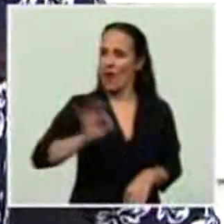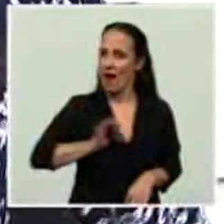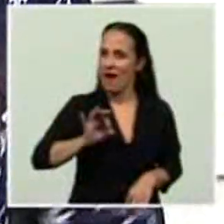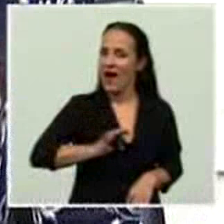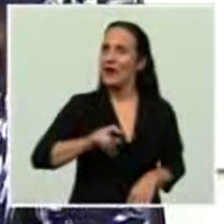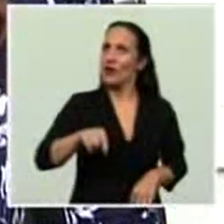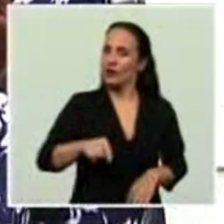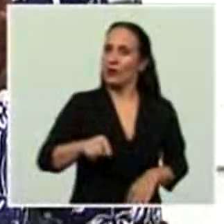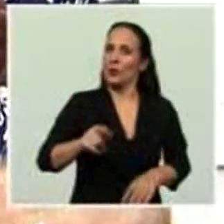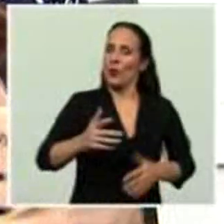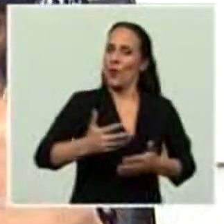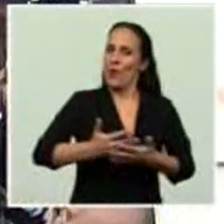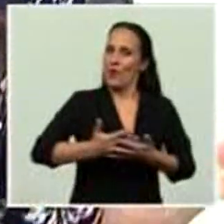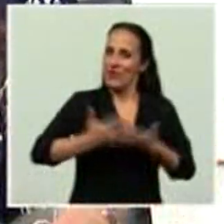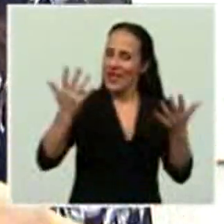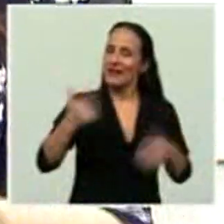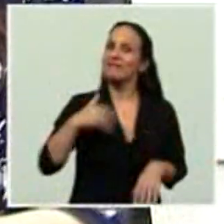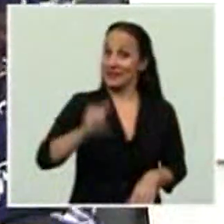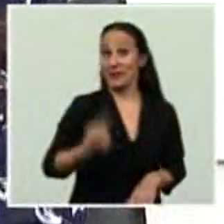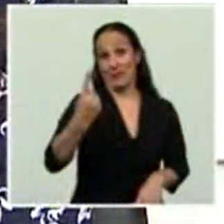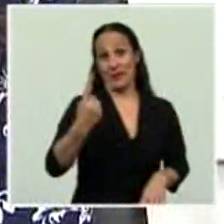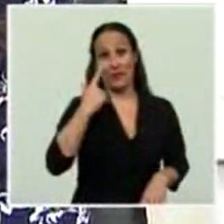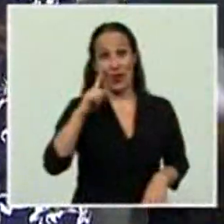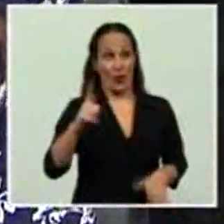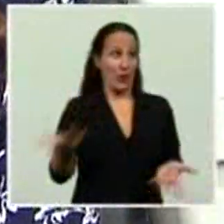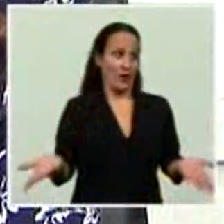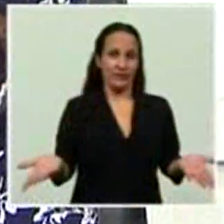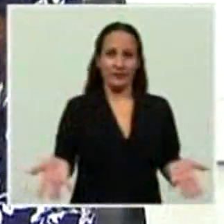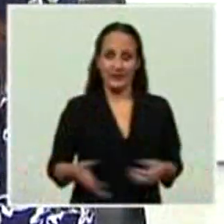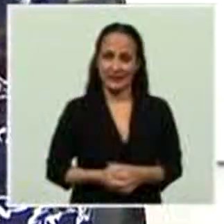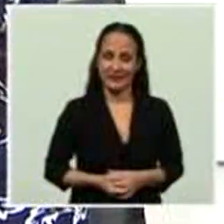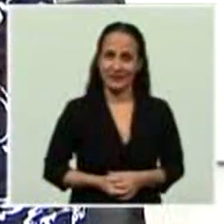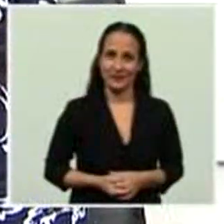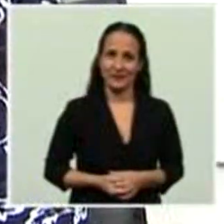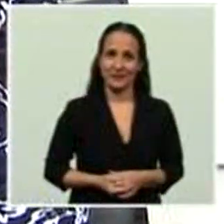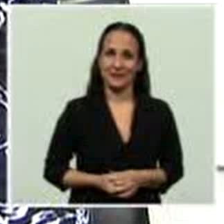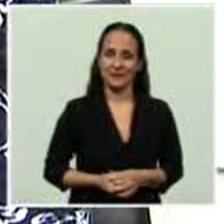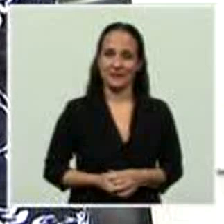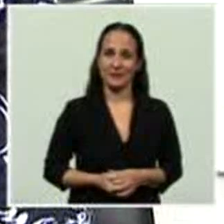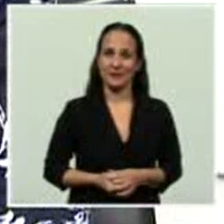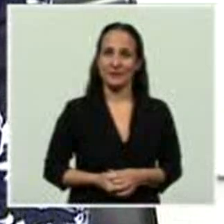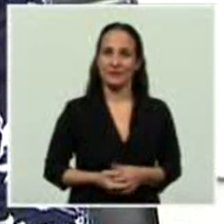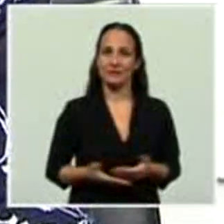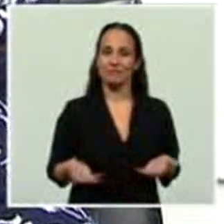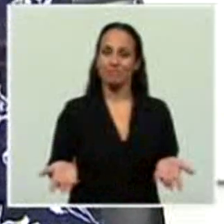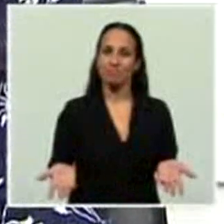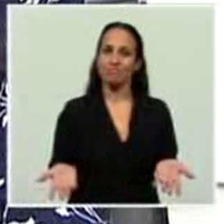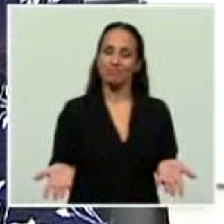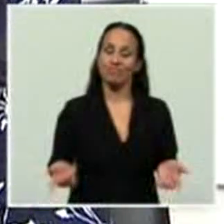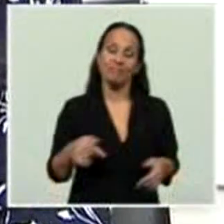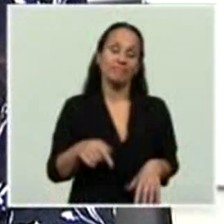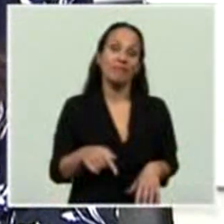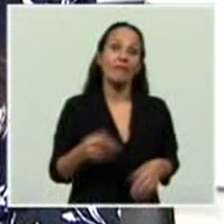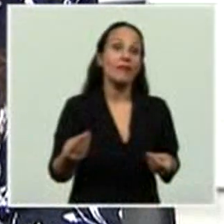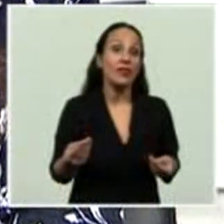de un día sí primero de julio como hoy Claro que estúpida eh de bueno de la